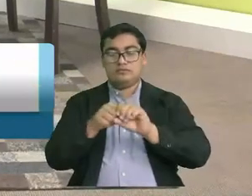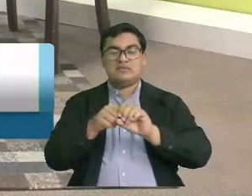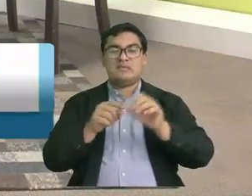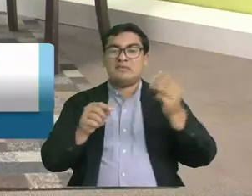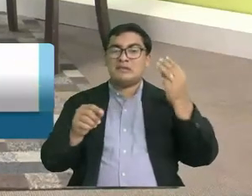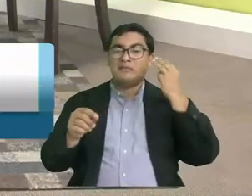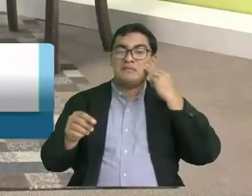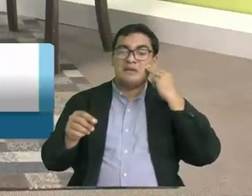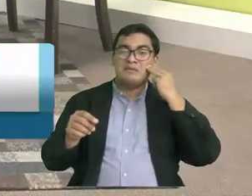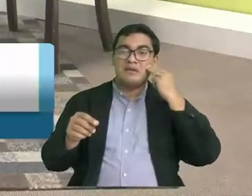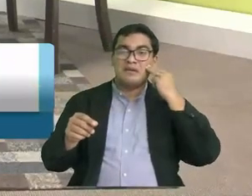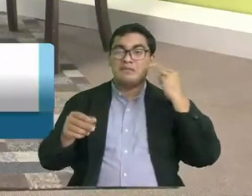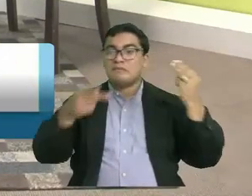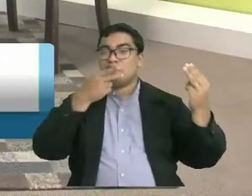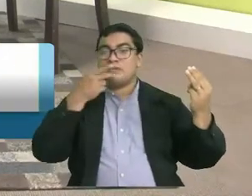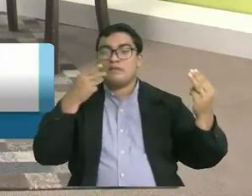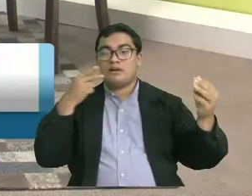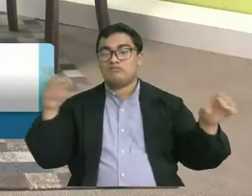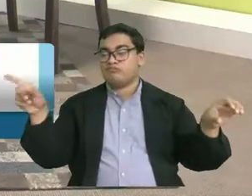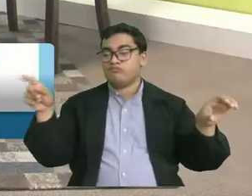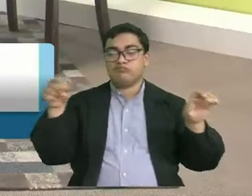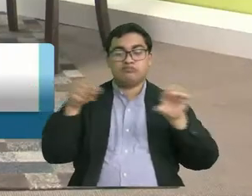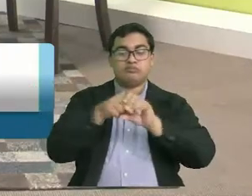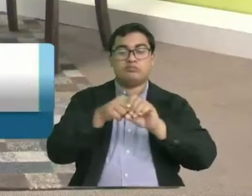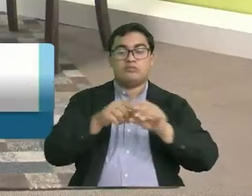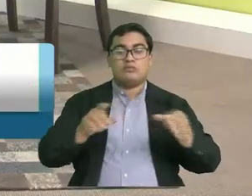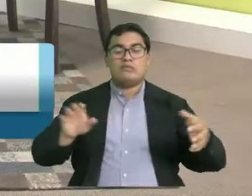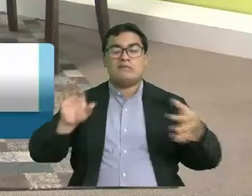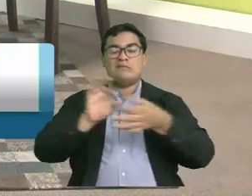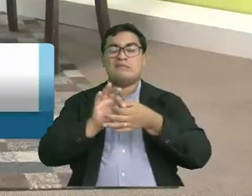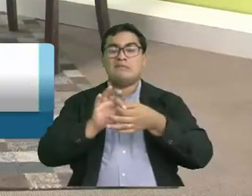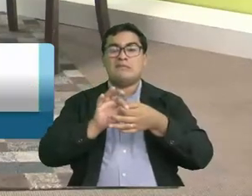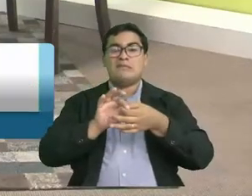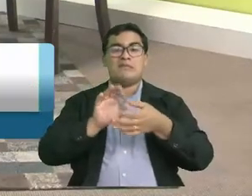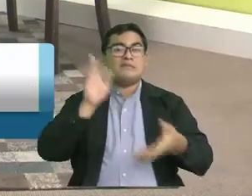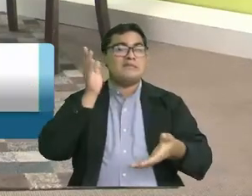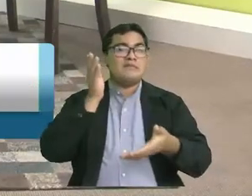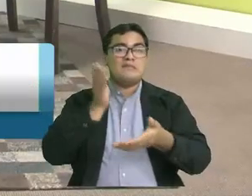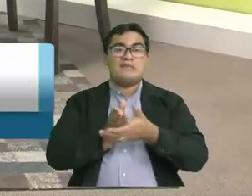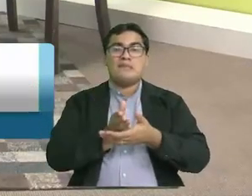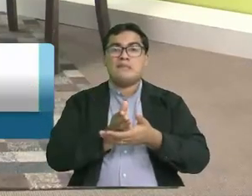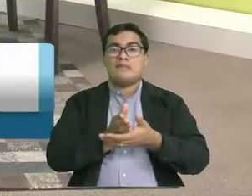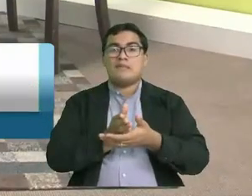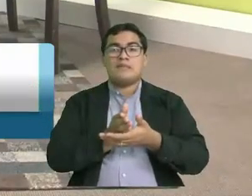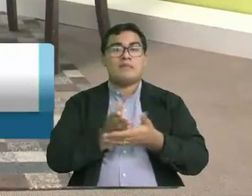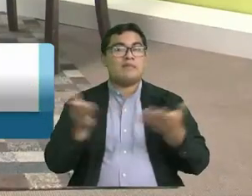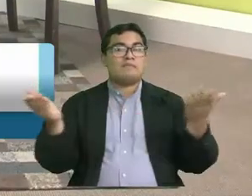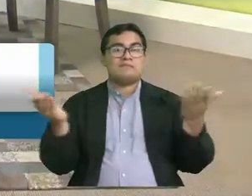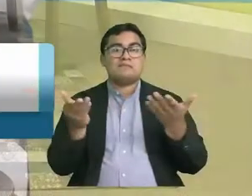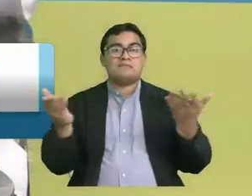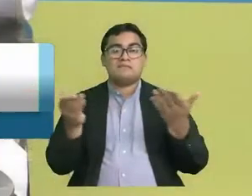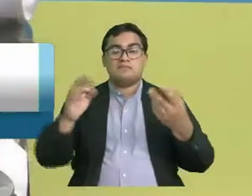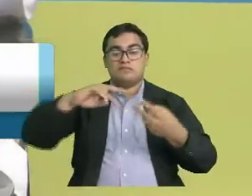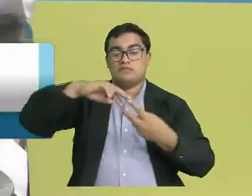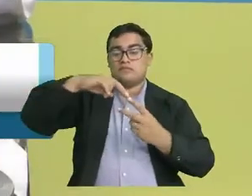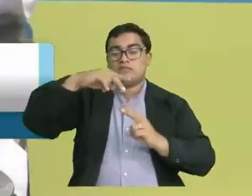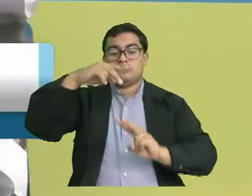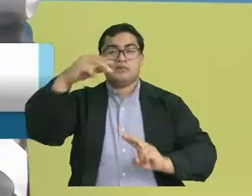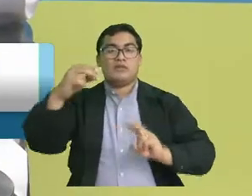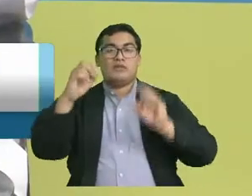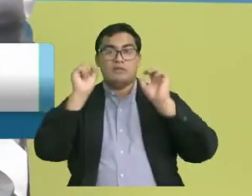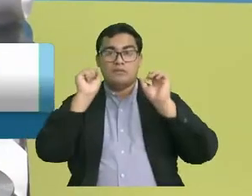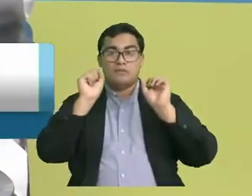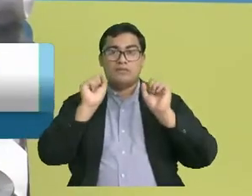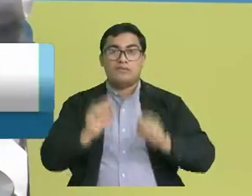se fusiona, se une con la del papá y eso va a establecer toda la información genética para que se